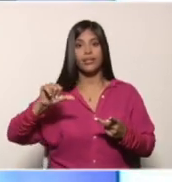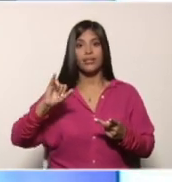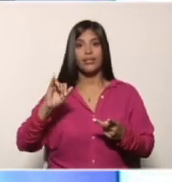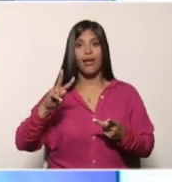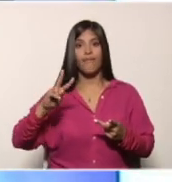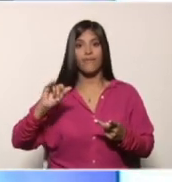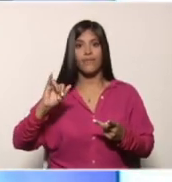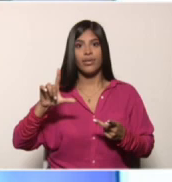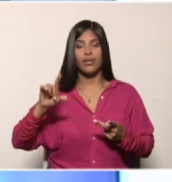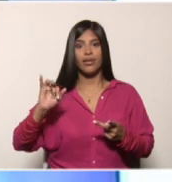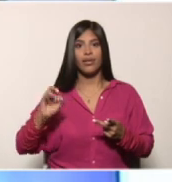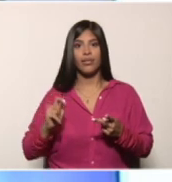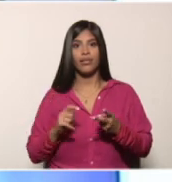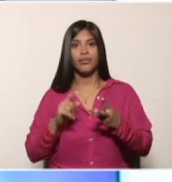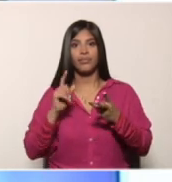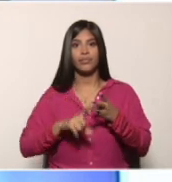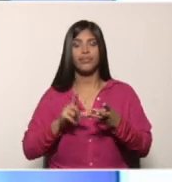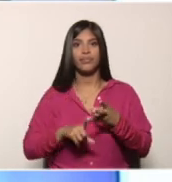Background.